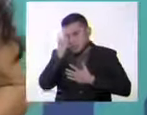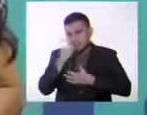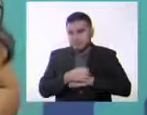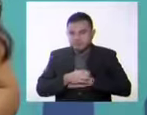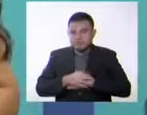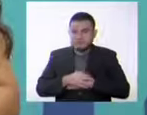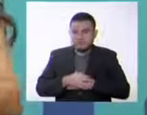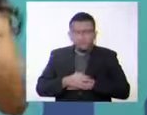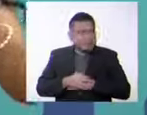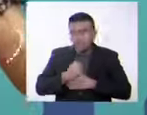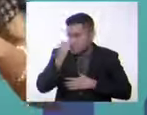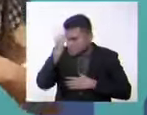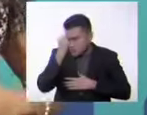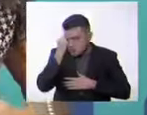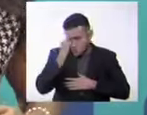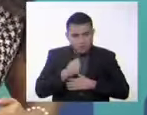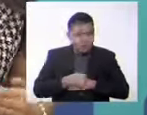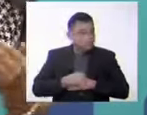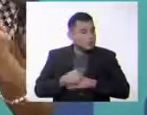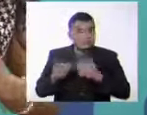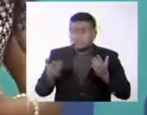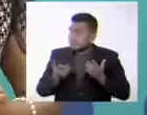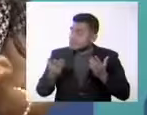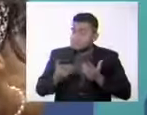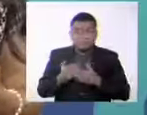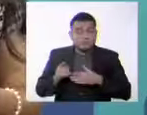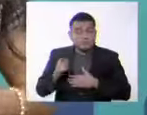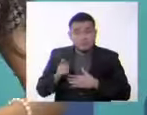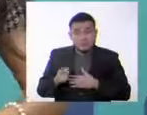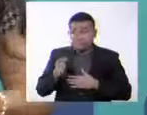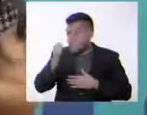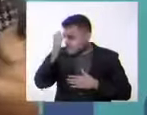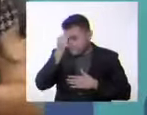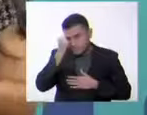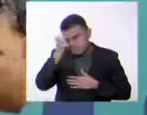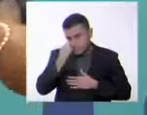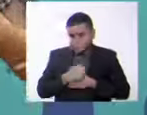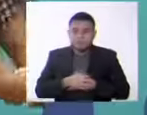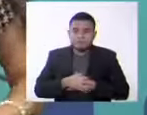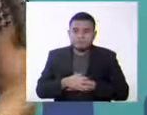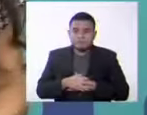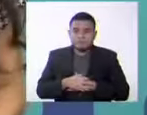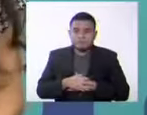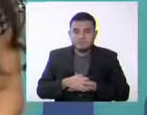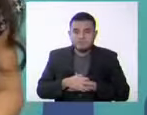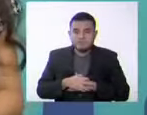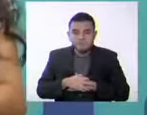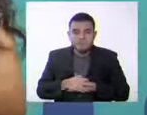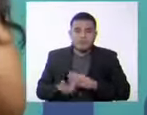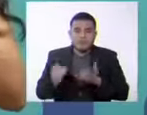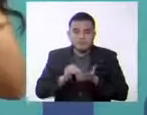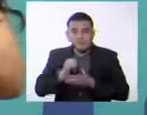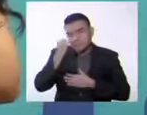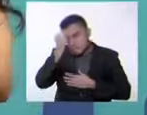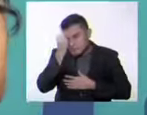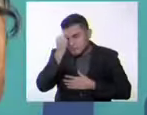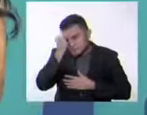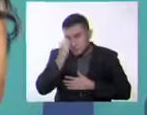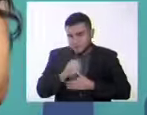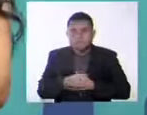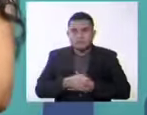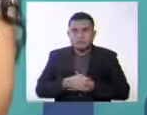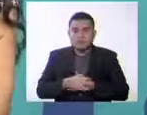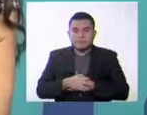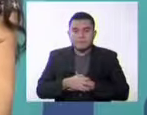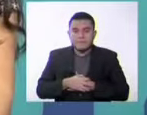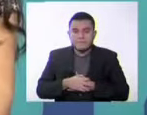término muy importante, o sea, dejar de hacer, desaprender, es volver a aprender el hecho